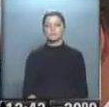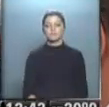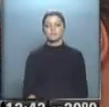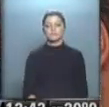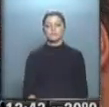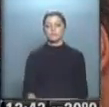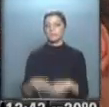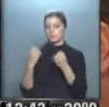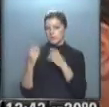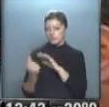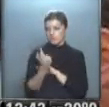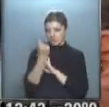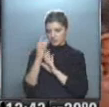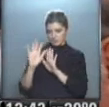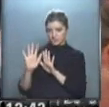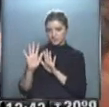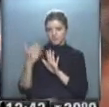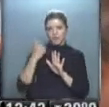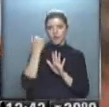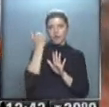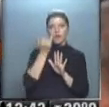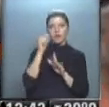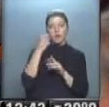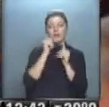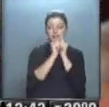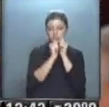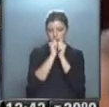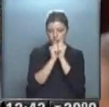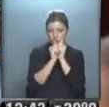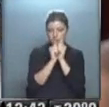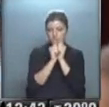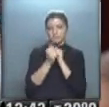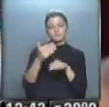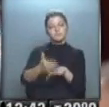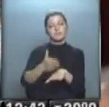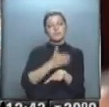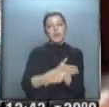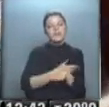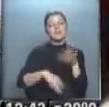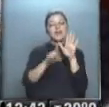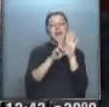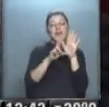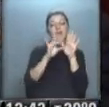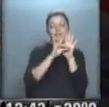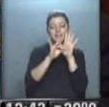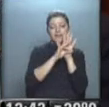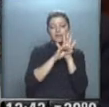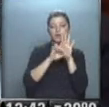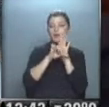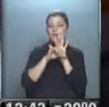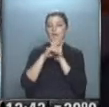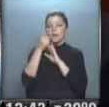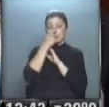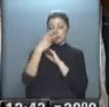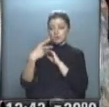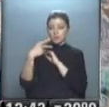Bien. En primer término, necesito hacer una referencia histórica. Originalmente, el decreto ley 22.285 no